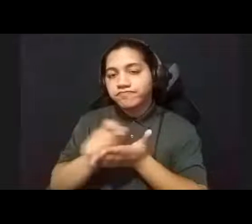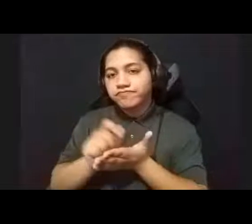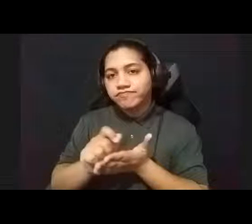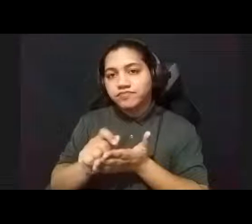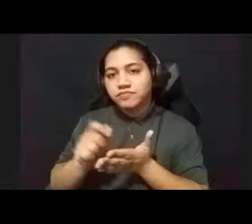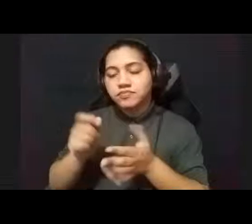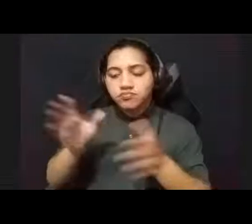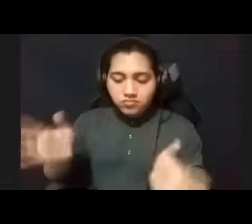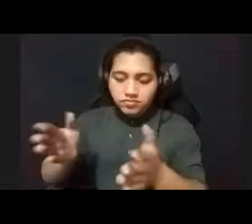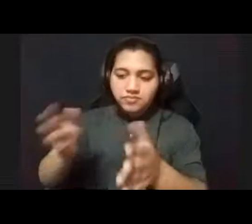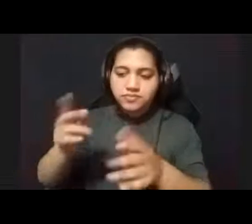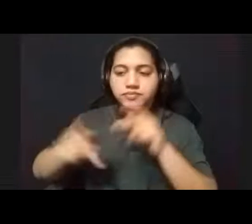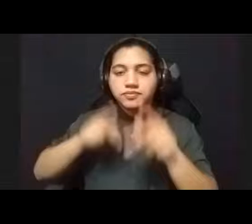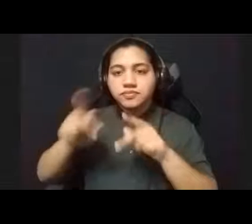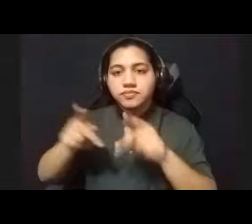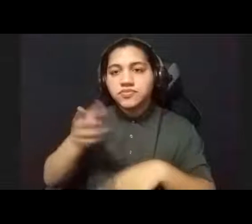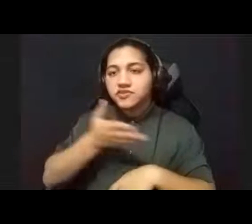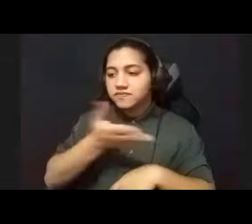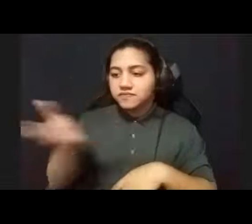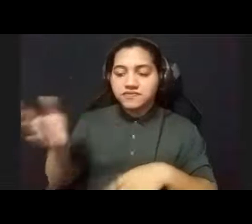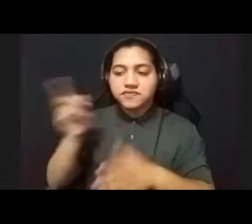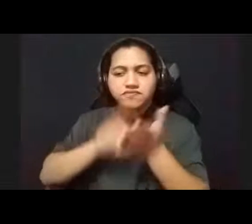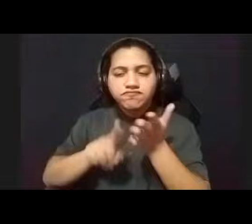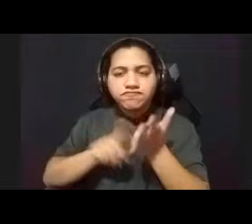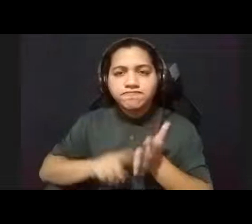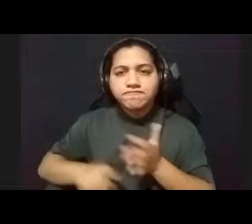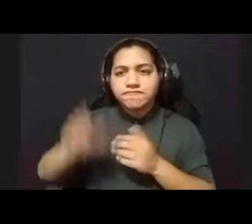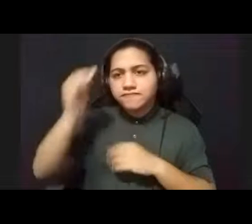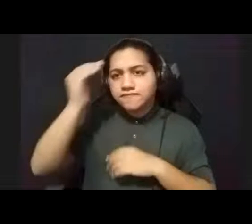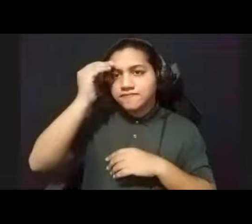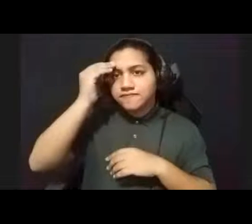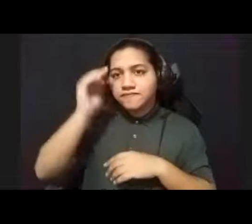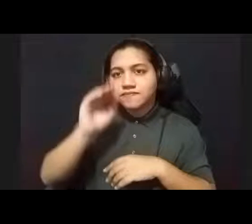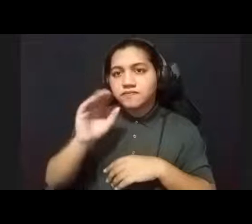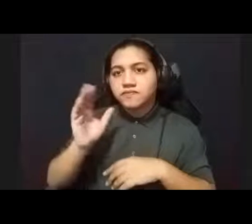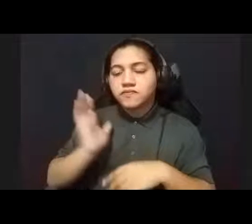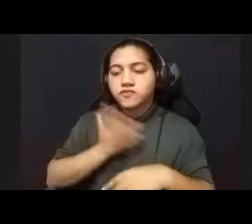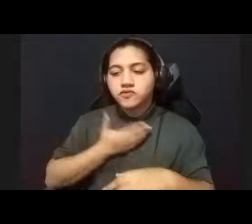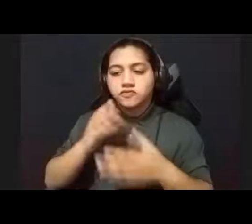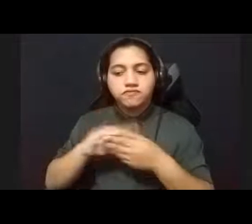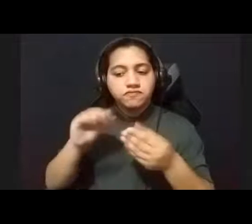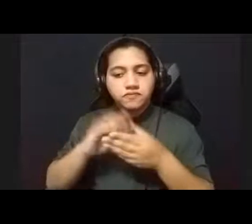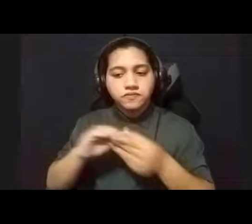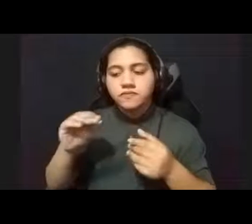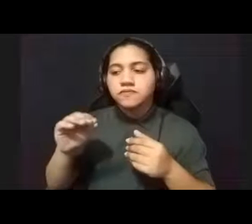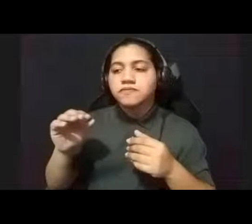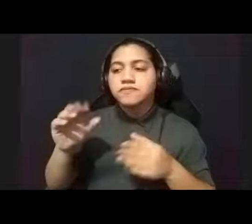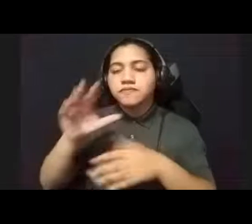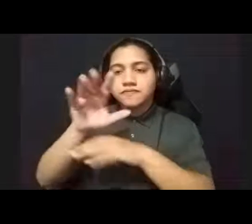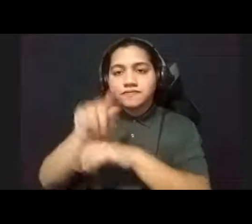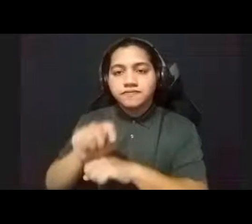para que comiencen a investigar, comiencen a conocer más nuestros cuentos folclóricos. Voy a